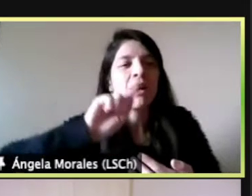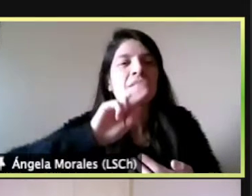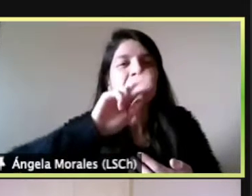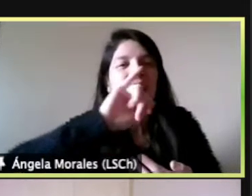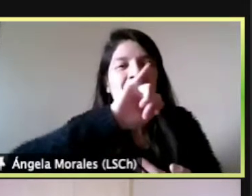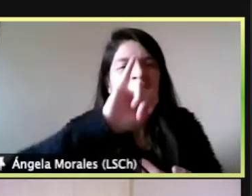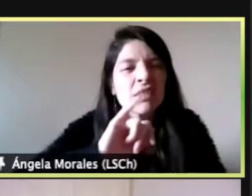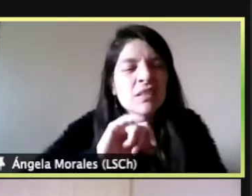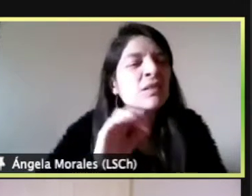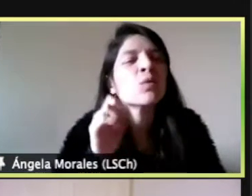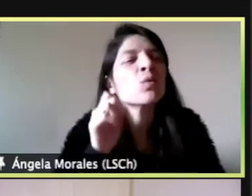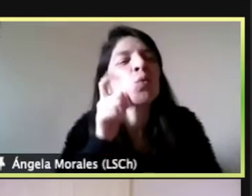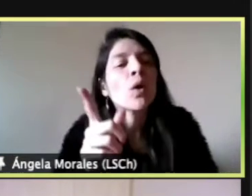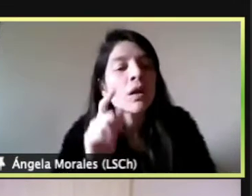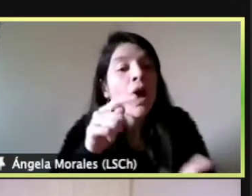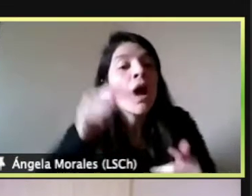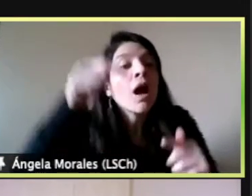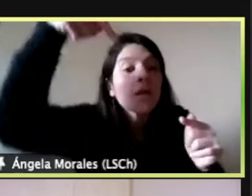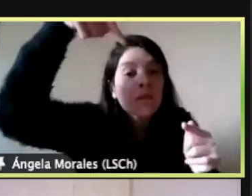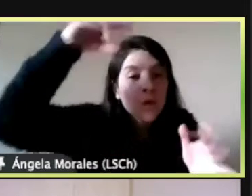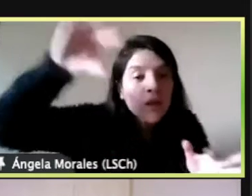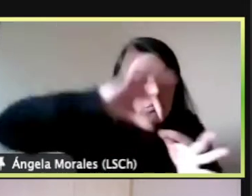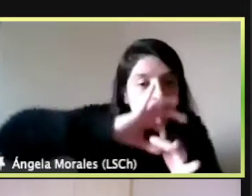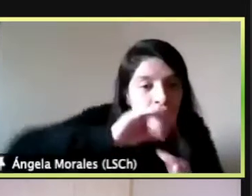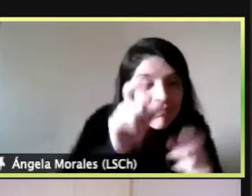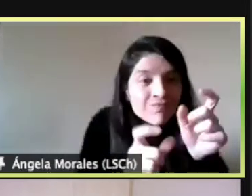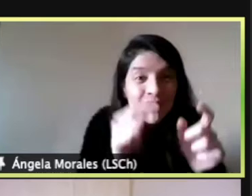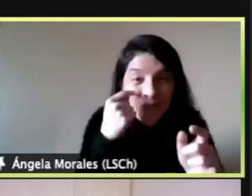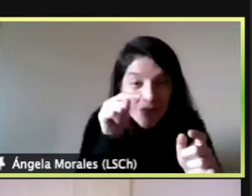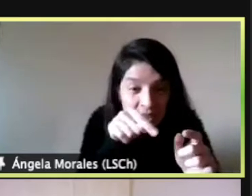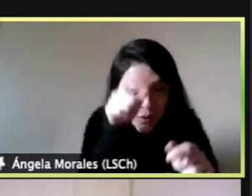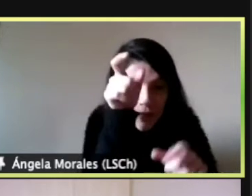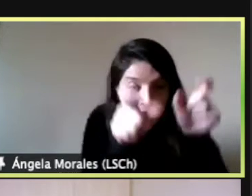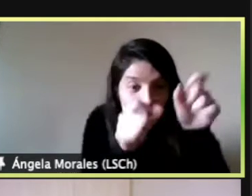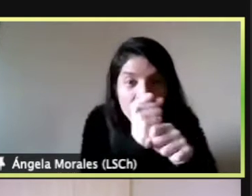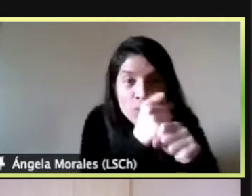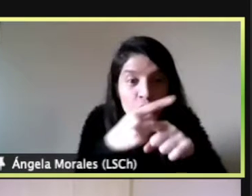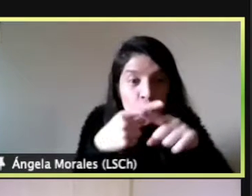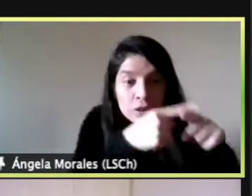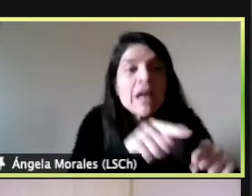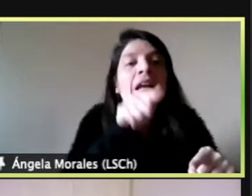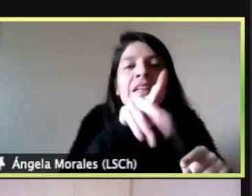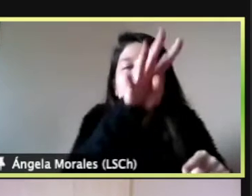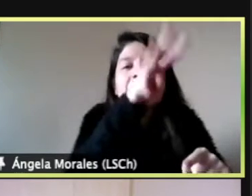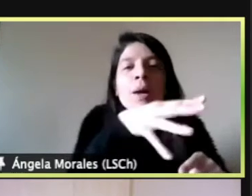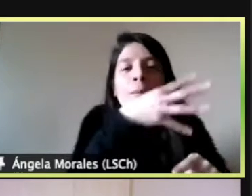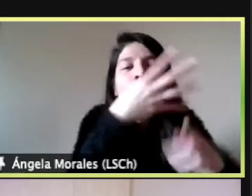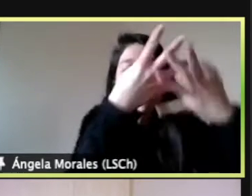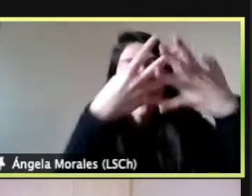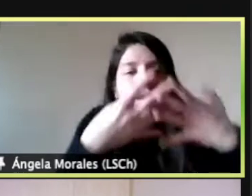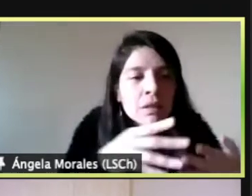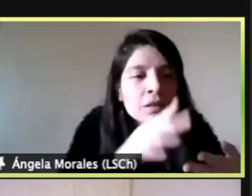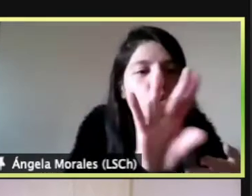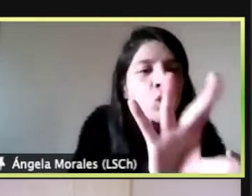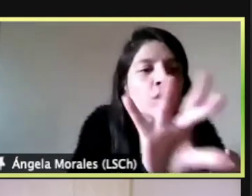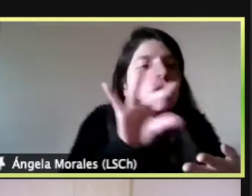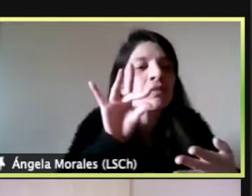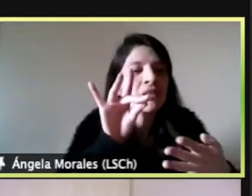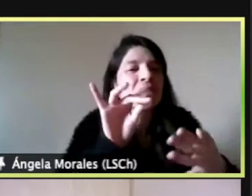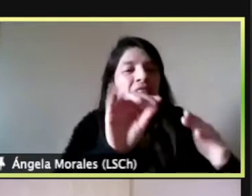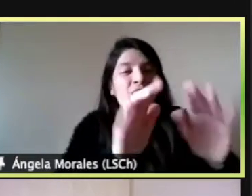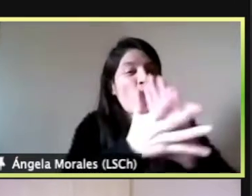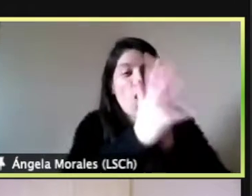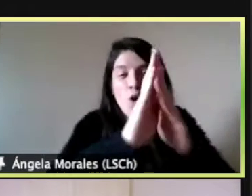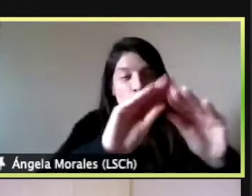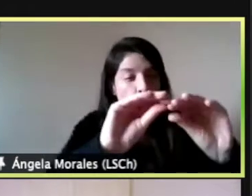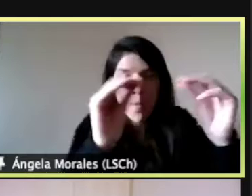trabajadores sociales. Entonces voy a esa tabla, voy a la hoja, selecciono esta tabla, la voy a seleccionar acá completa.